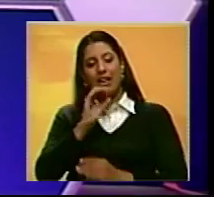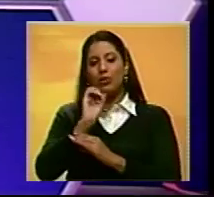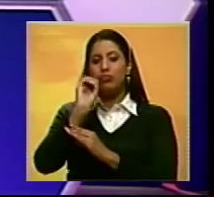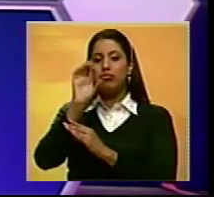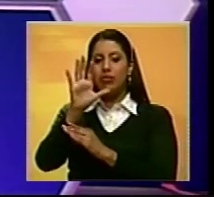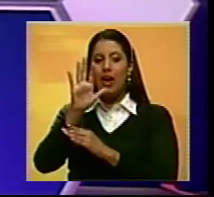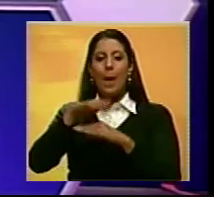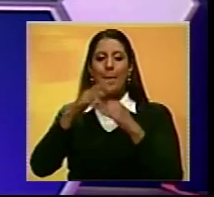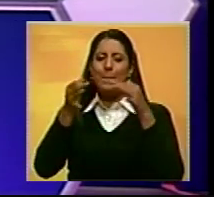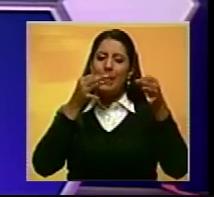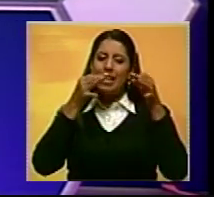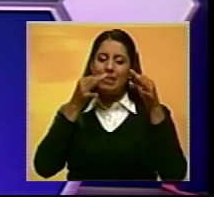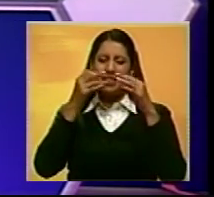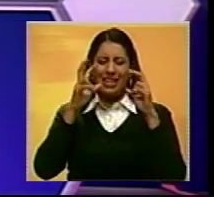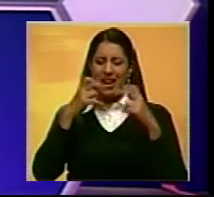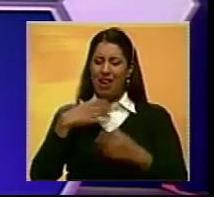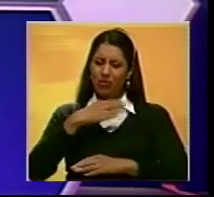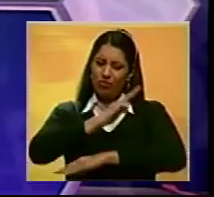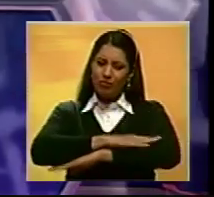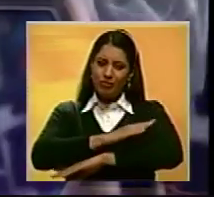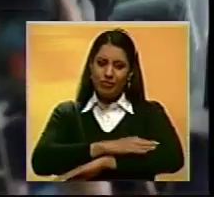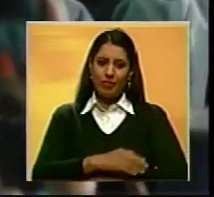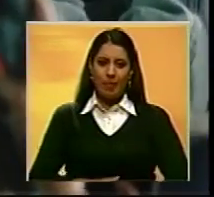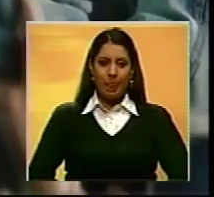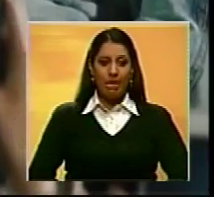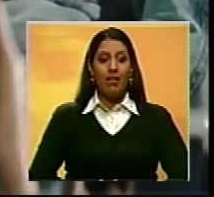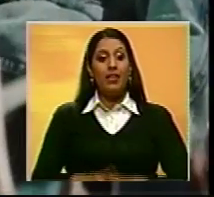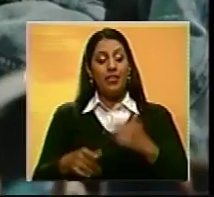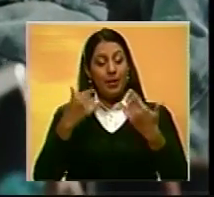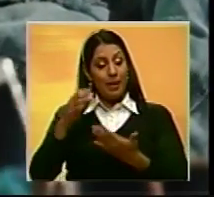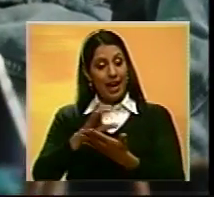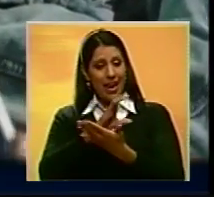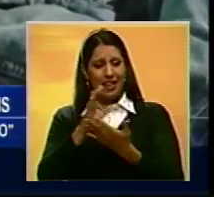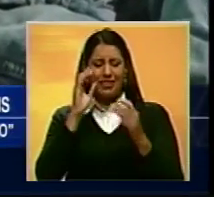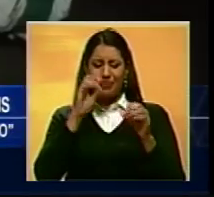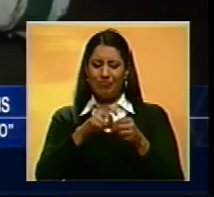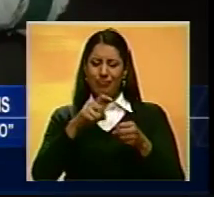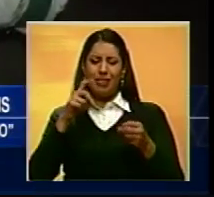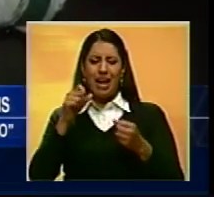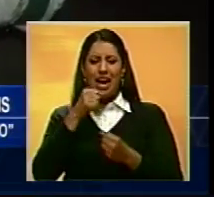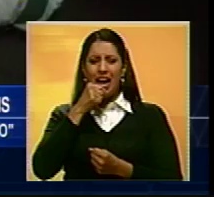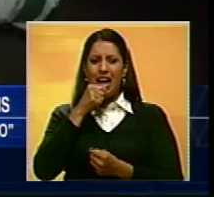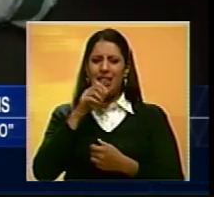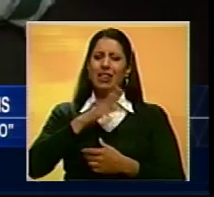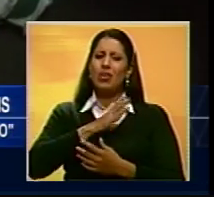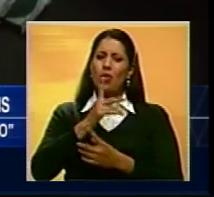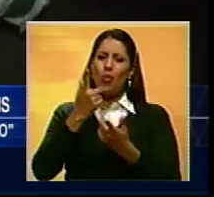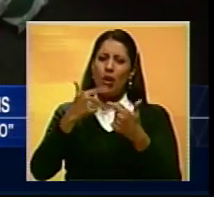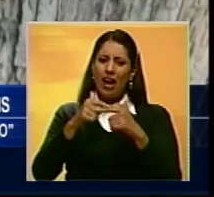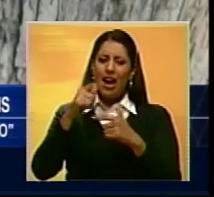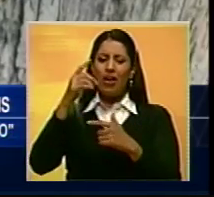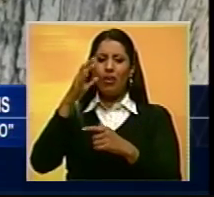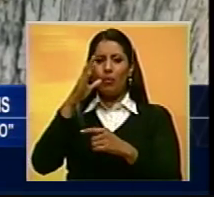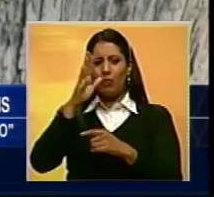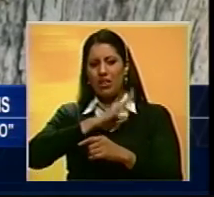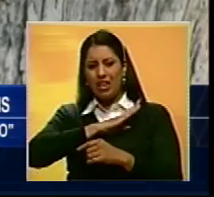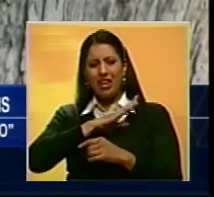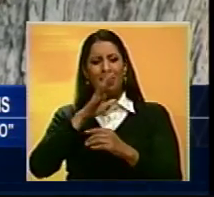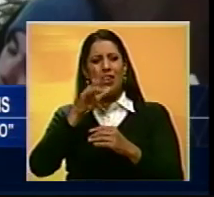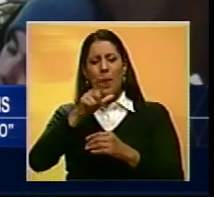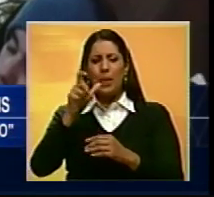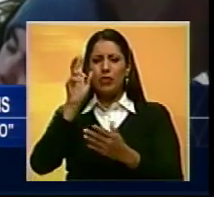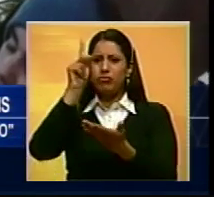fans para explicar su extraño comportamiento. Luego de que el cantante abandonara el escenario en una de sus presentaciones en Manchester porque